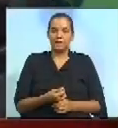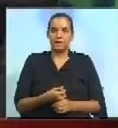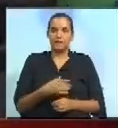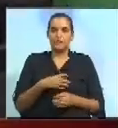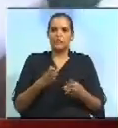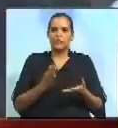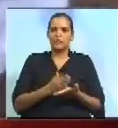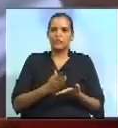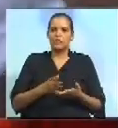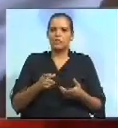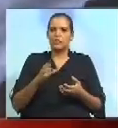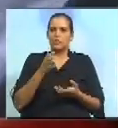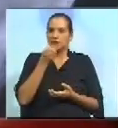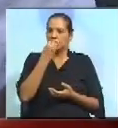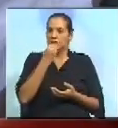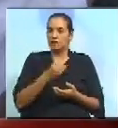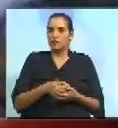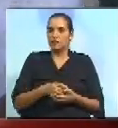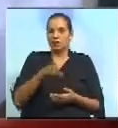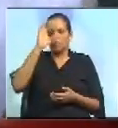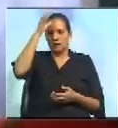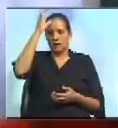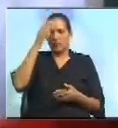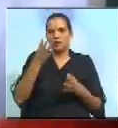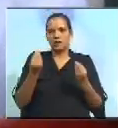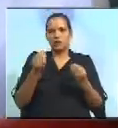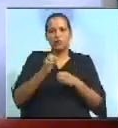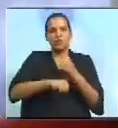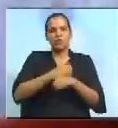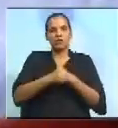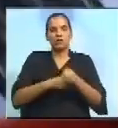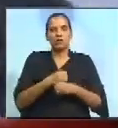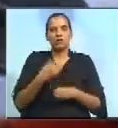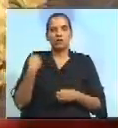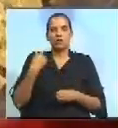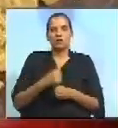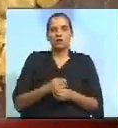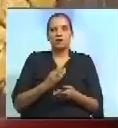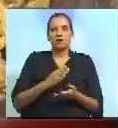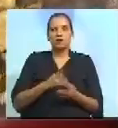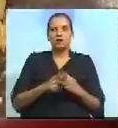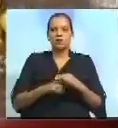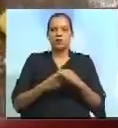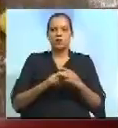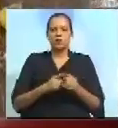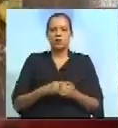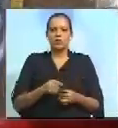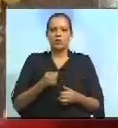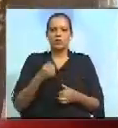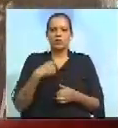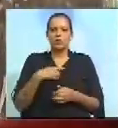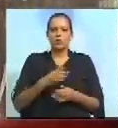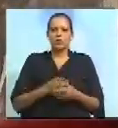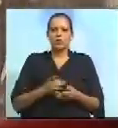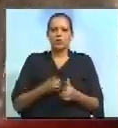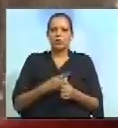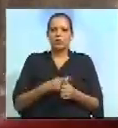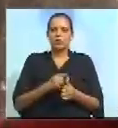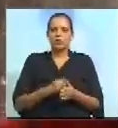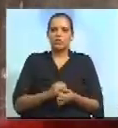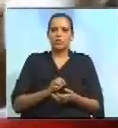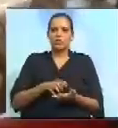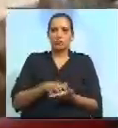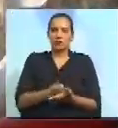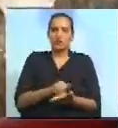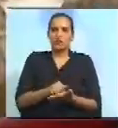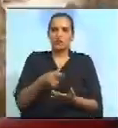Un plato de comida que como tradición tiene muchos años y que comienza su preparación desde el momento mismo en que inicia su proceso de